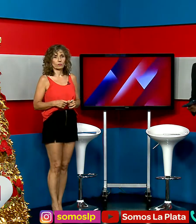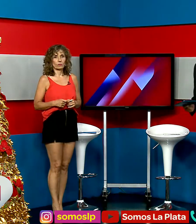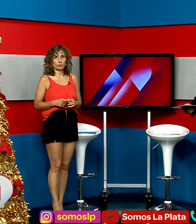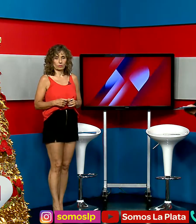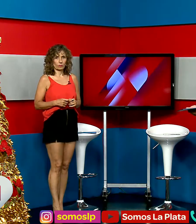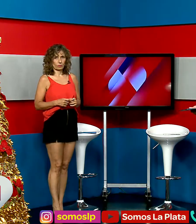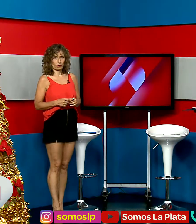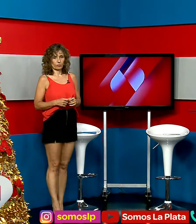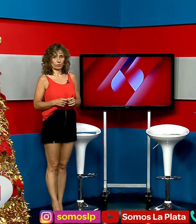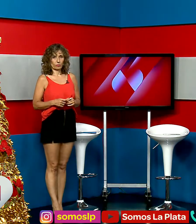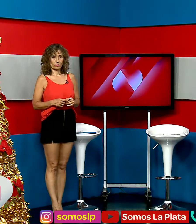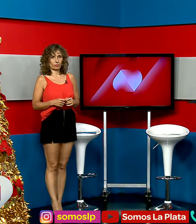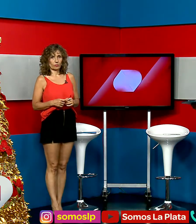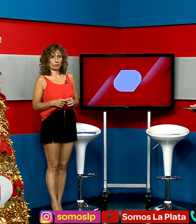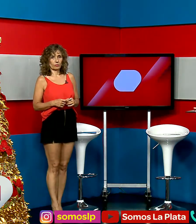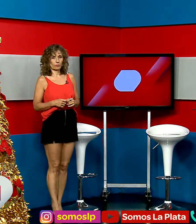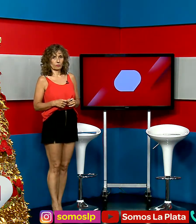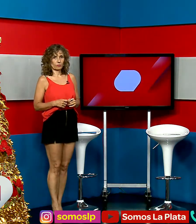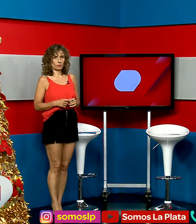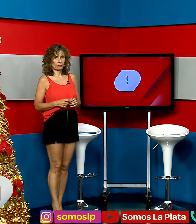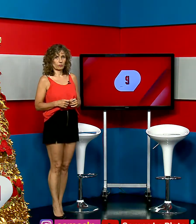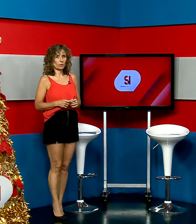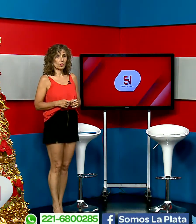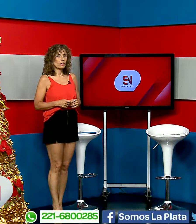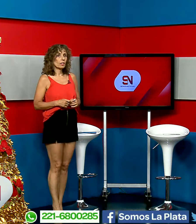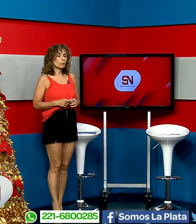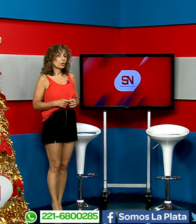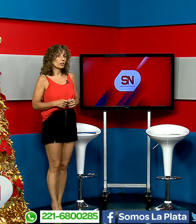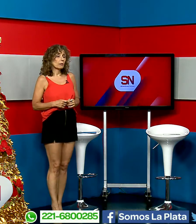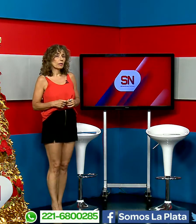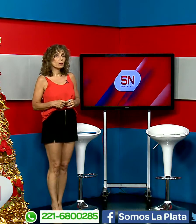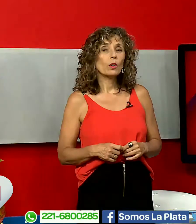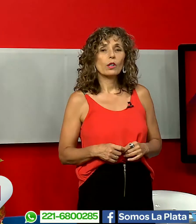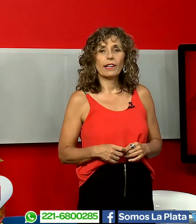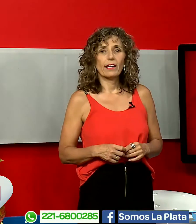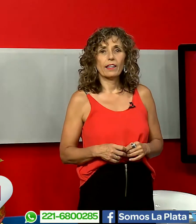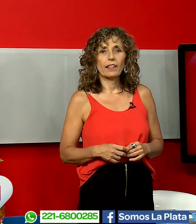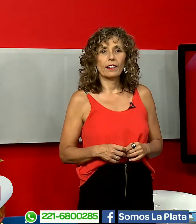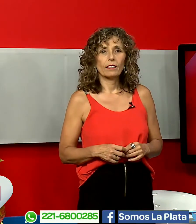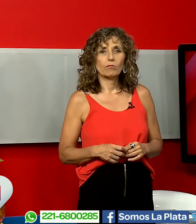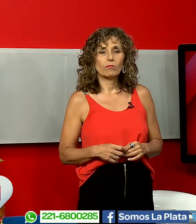comenzar a extorsionarlos, bueno, pudiesen tomar vínculo con ellos, ¿no? Bueno, también hubo